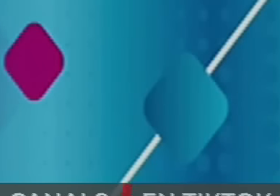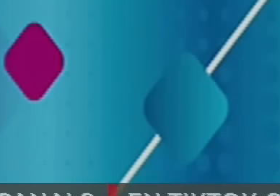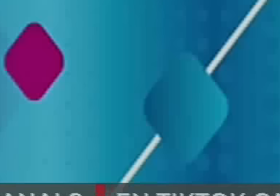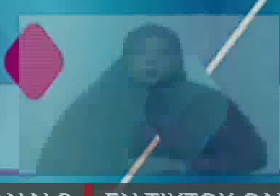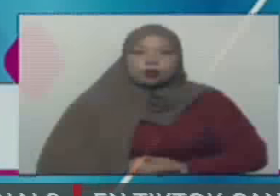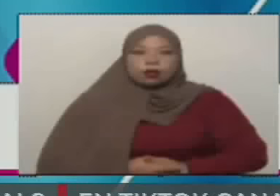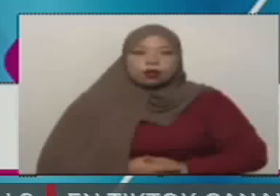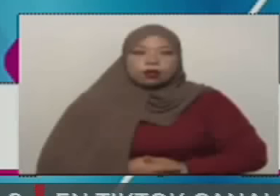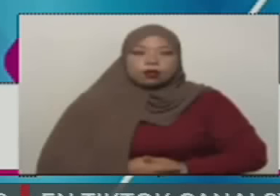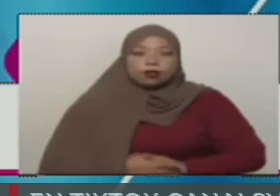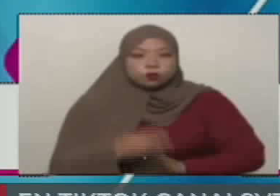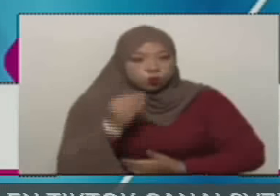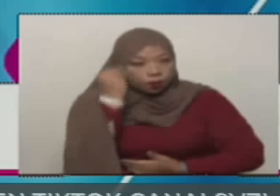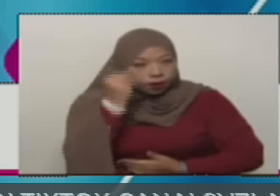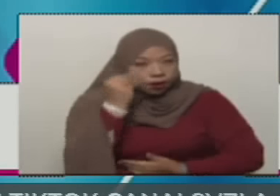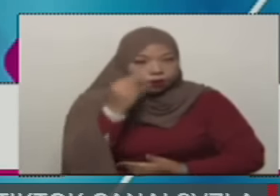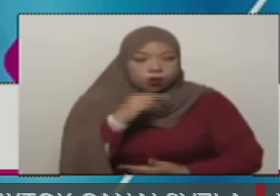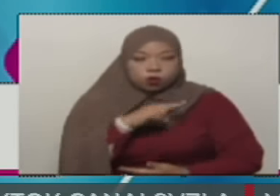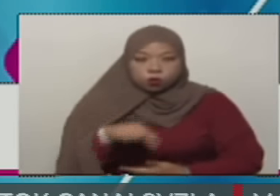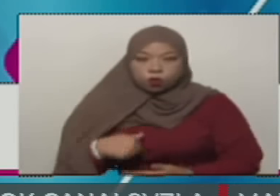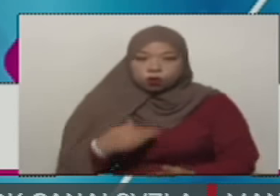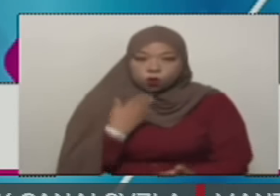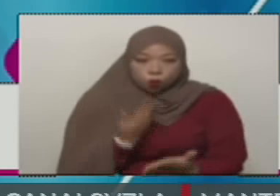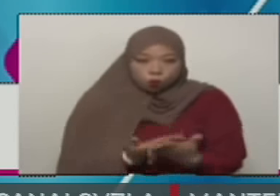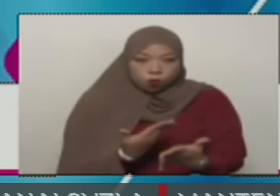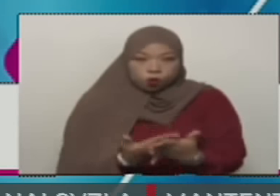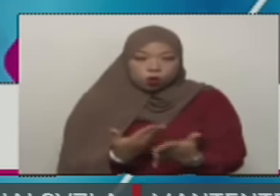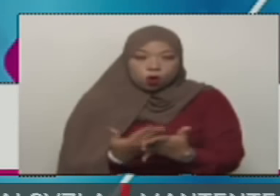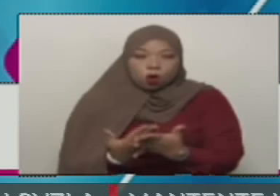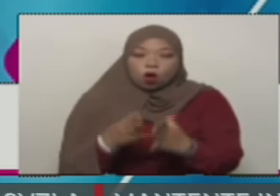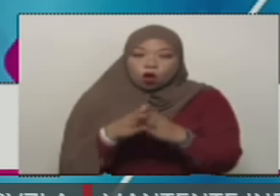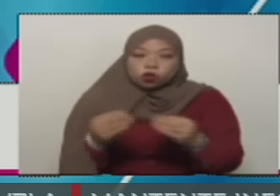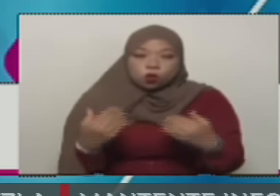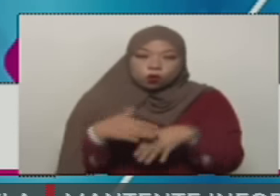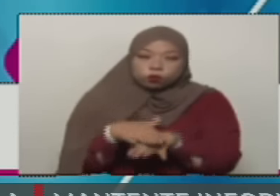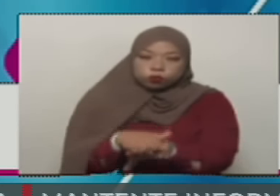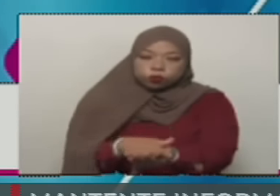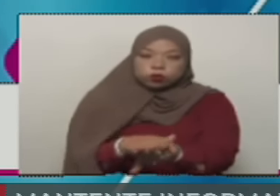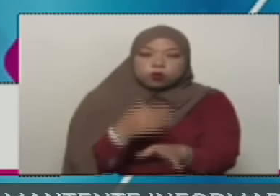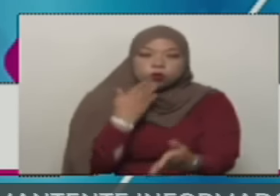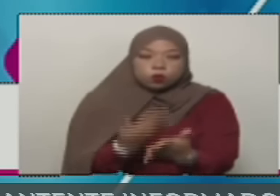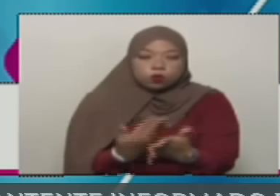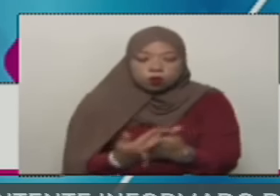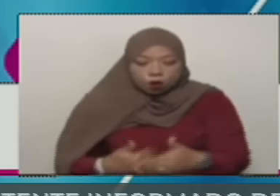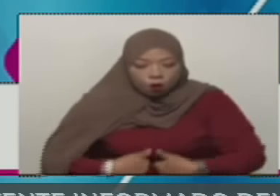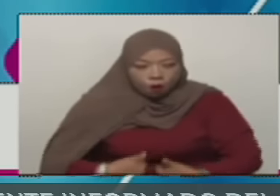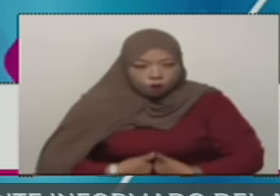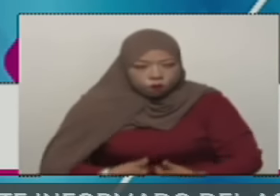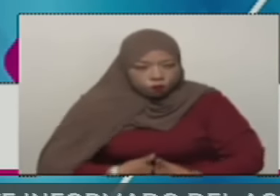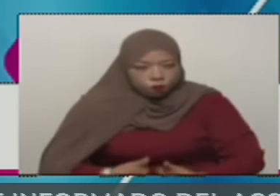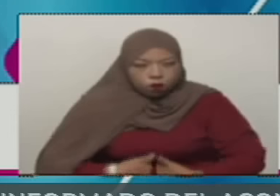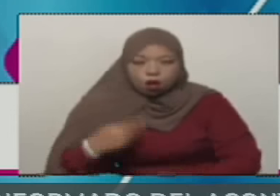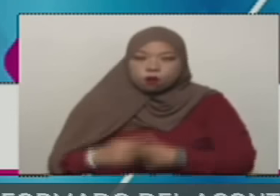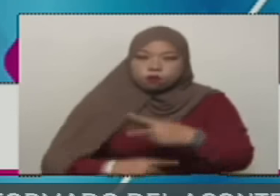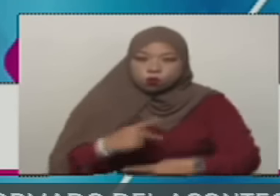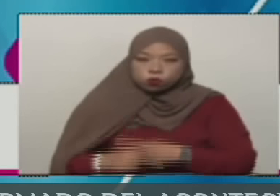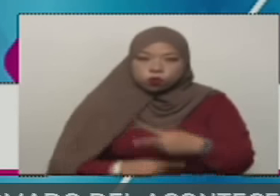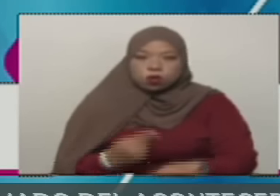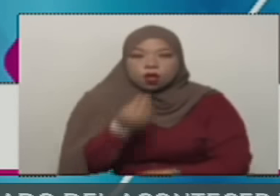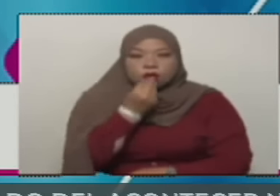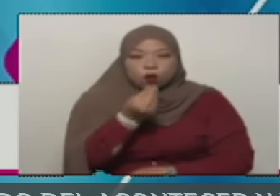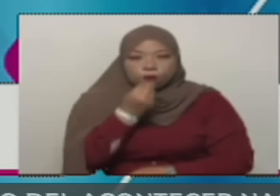proyecto. Y todo el que esté involucrado en este inmenso esfuerzo de producción de